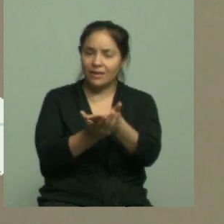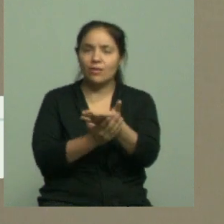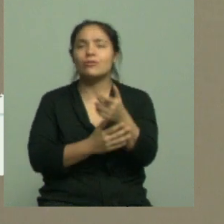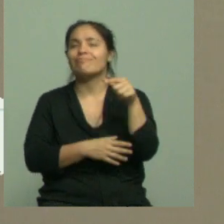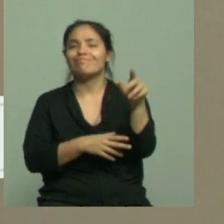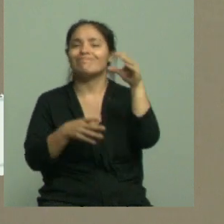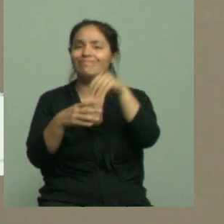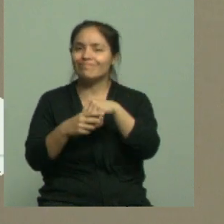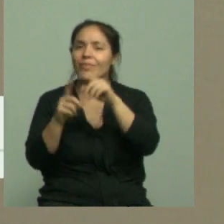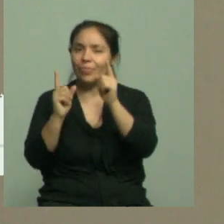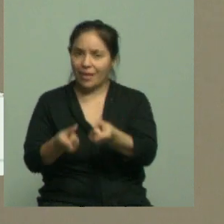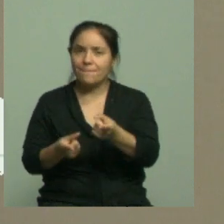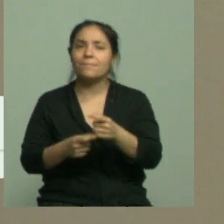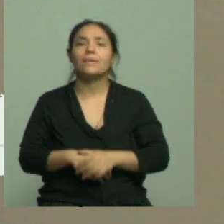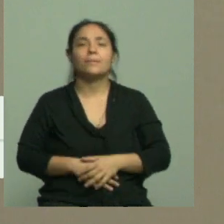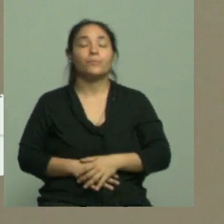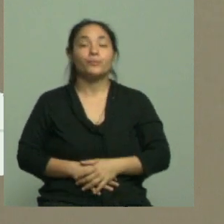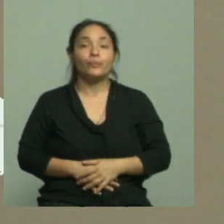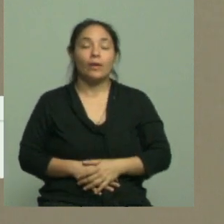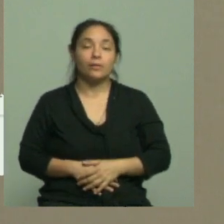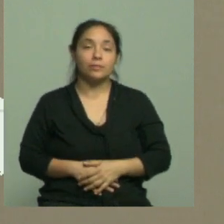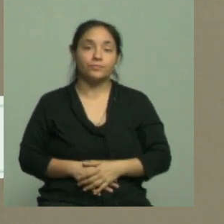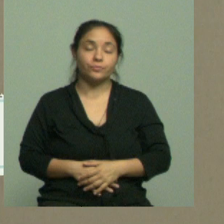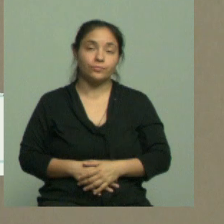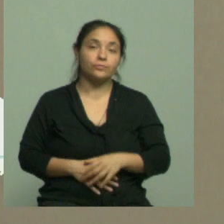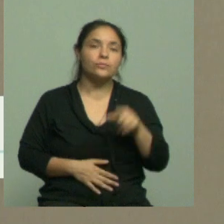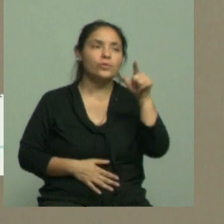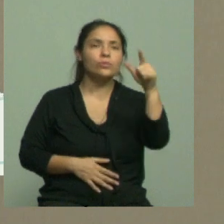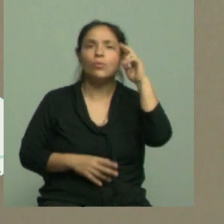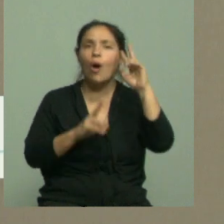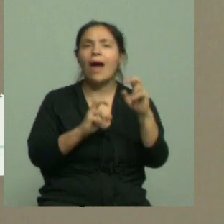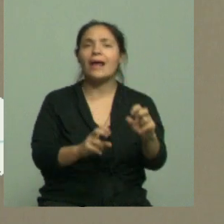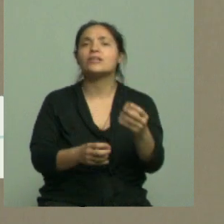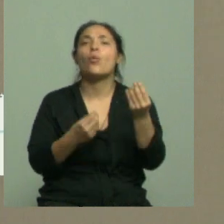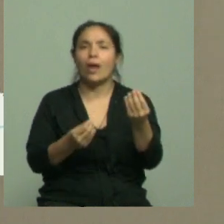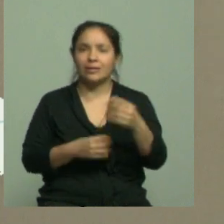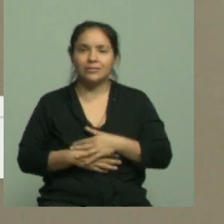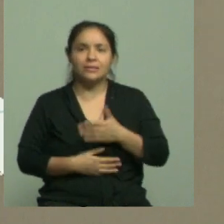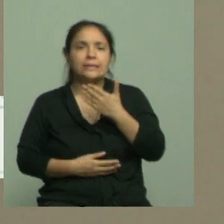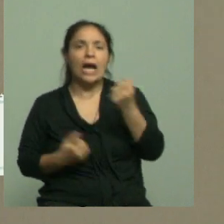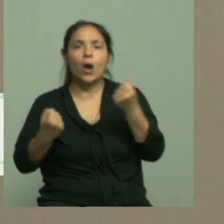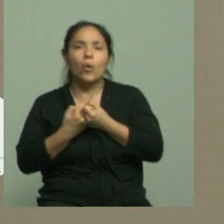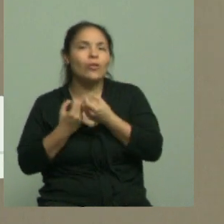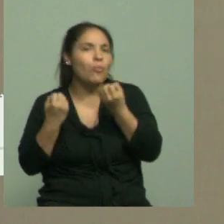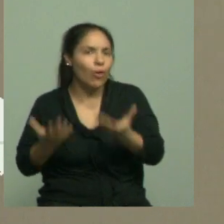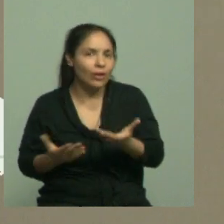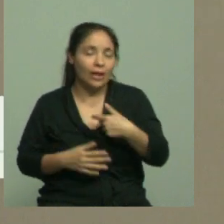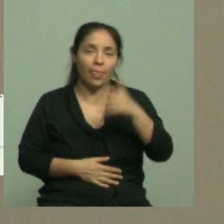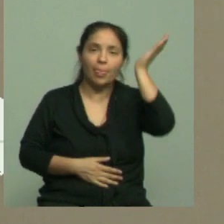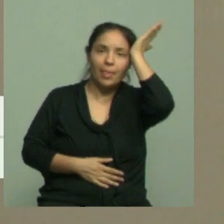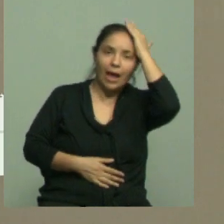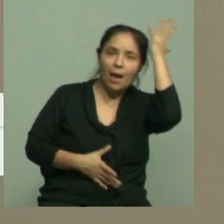esta situación que se ha dado, esta tregua. Pero, ¿cuál es tu análisis? ¿Por qué se da? ¿Trump ha tenido algo que ver?